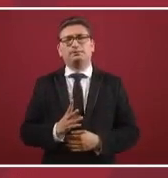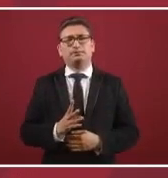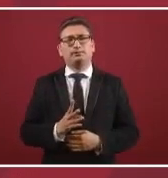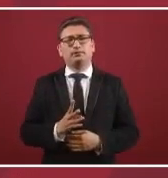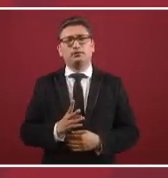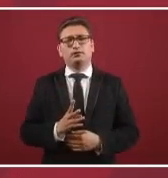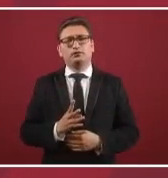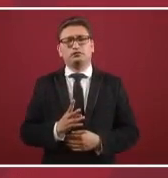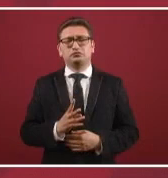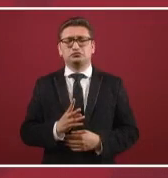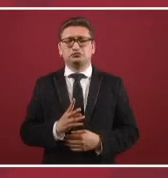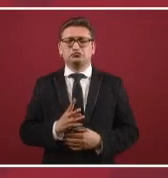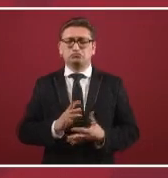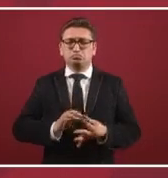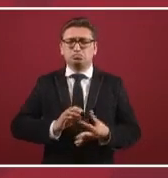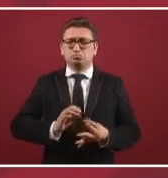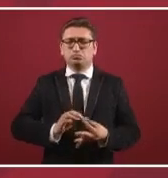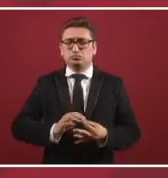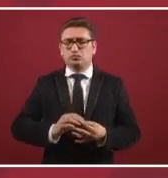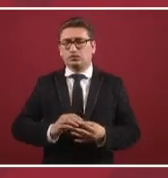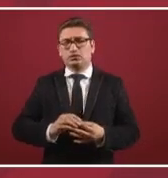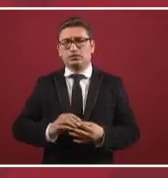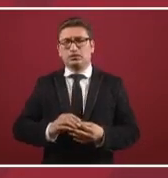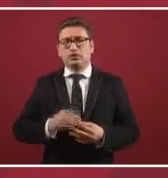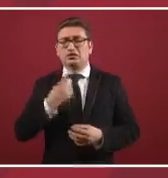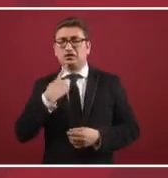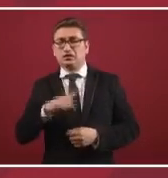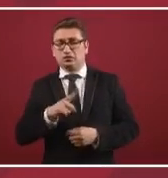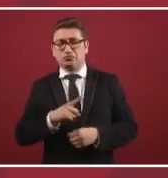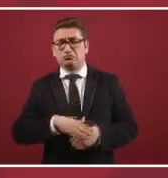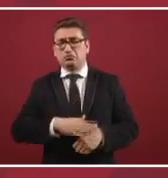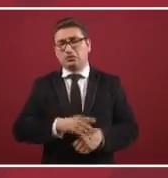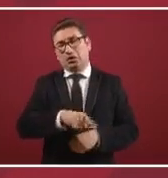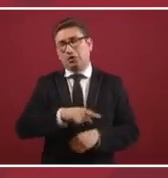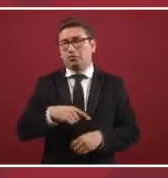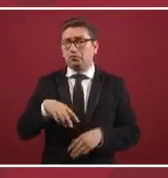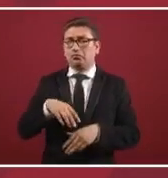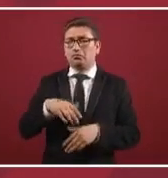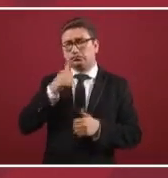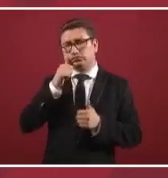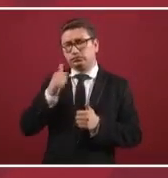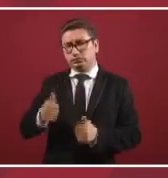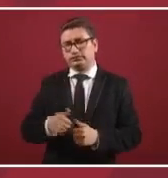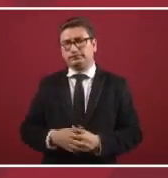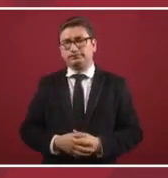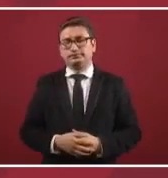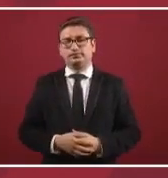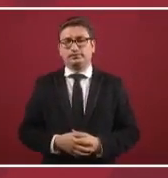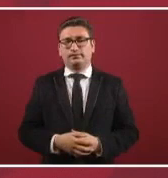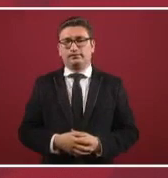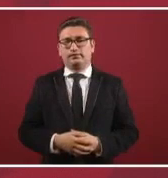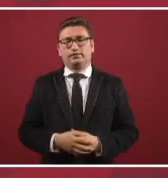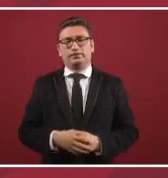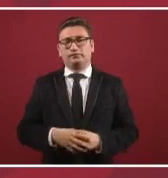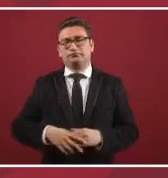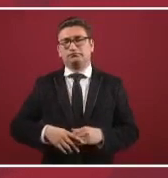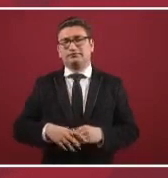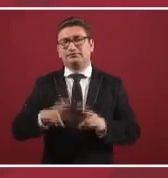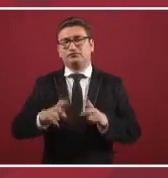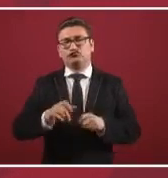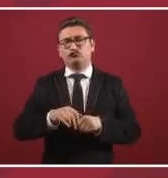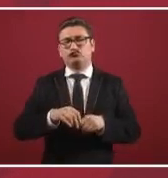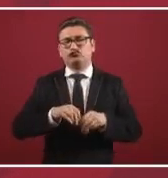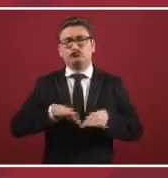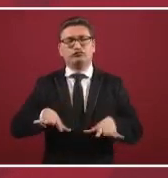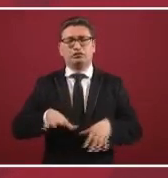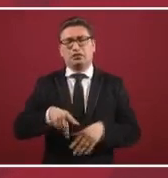ser receptivos de esta denuncia que se está generalizando para